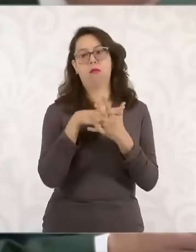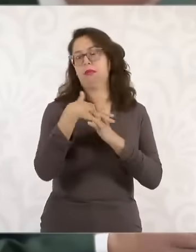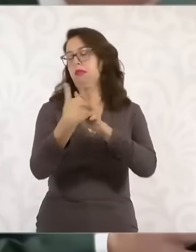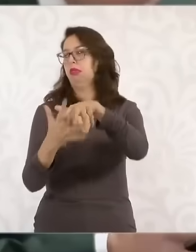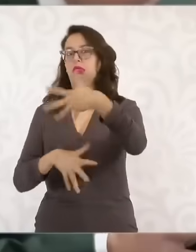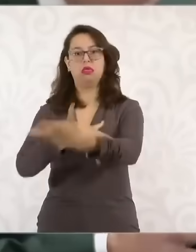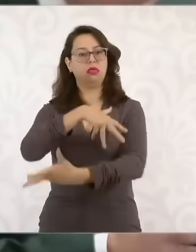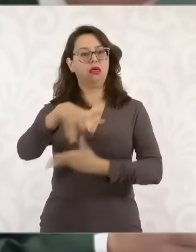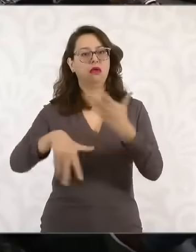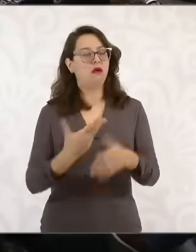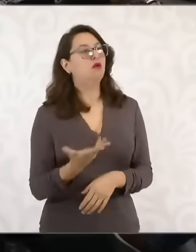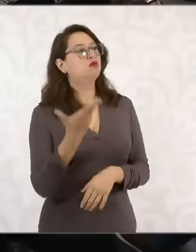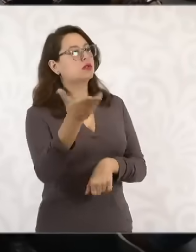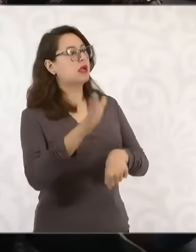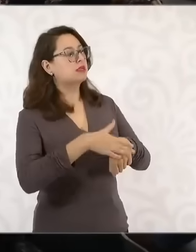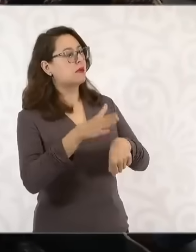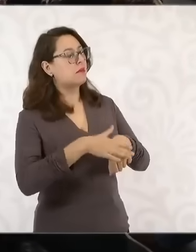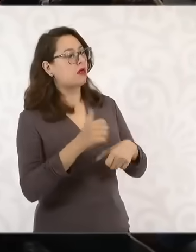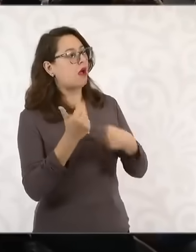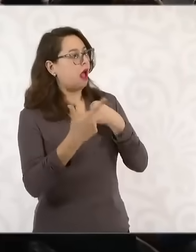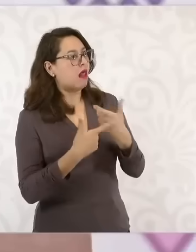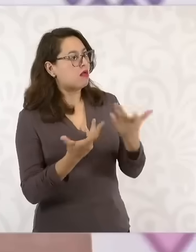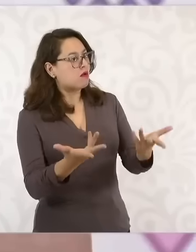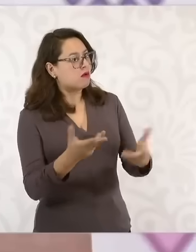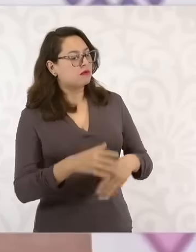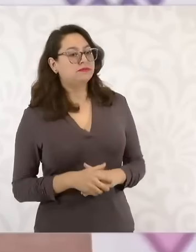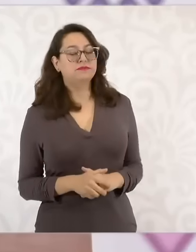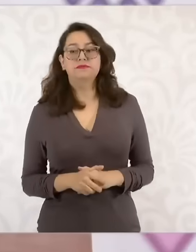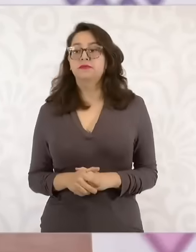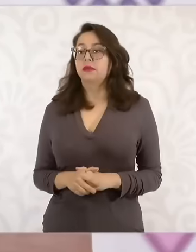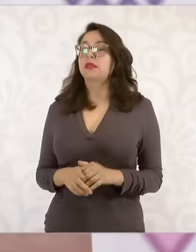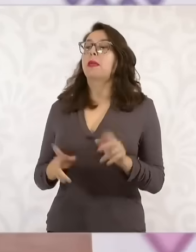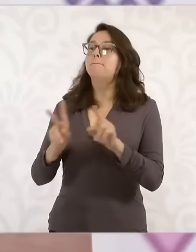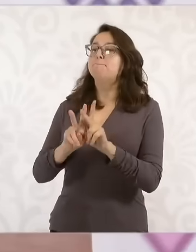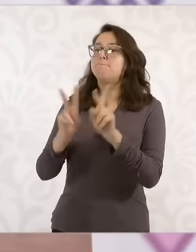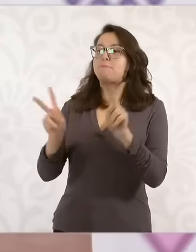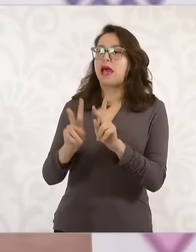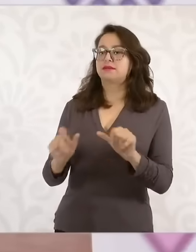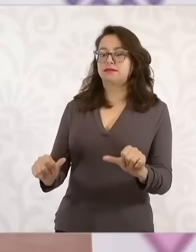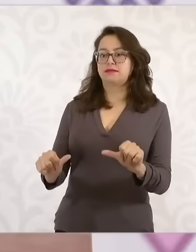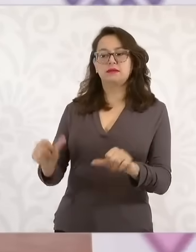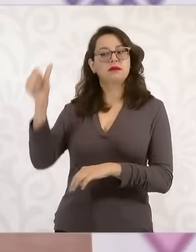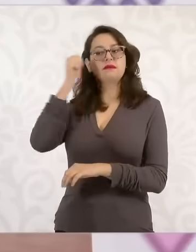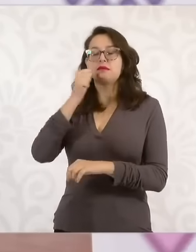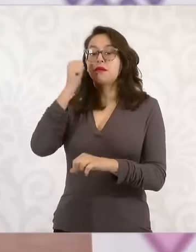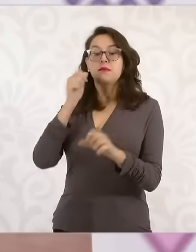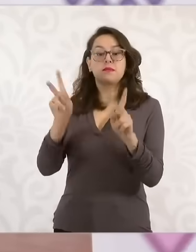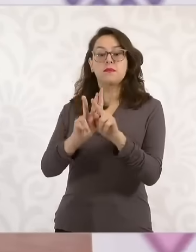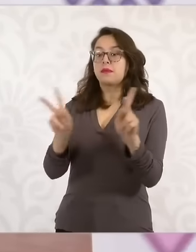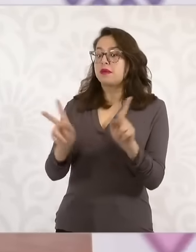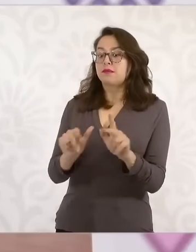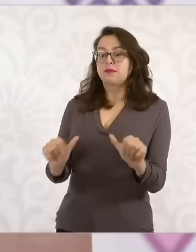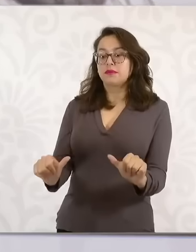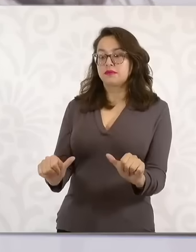pidiendo, Presidenta? Paz, siempre. Hacer las manifestaciones de manera pacífica. México es un